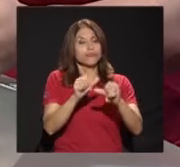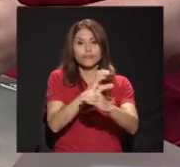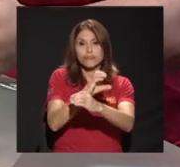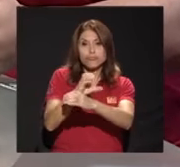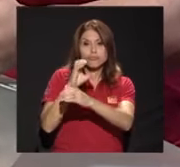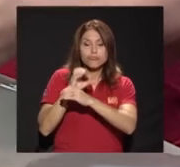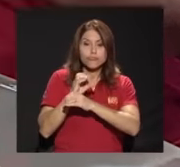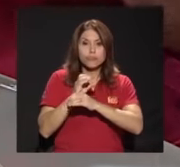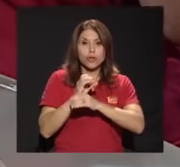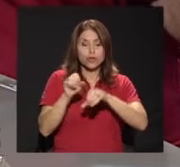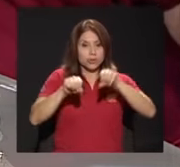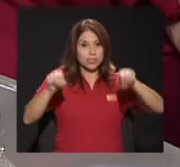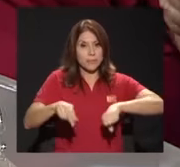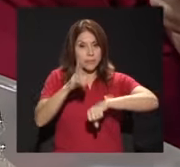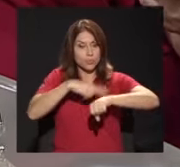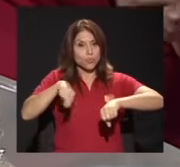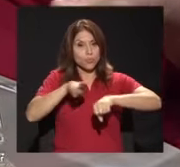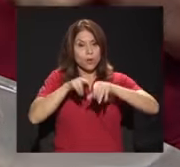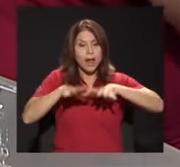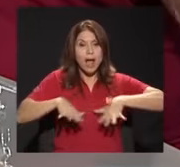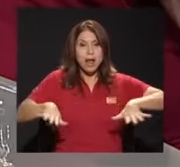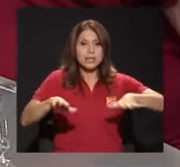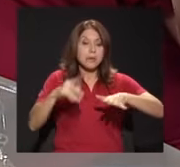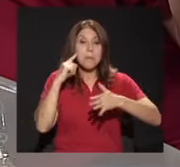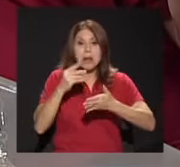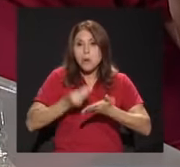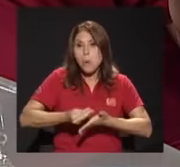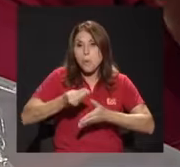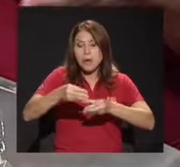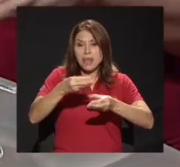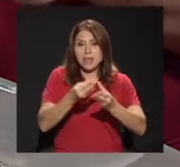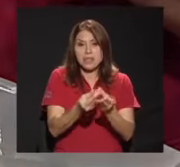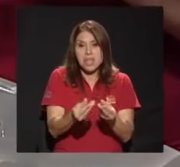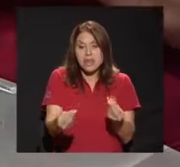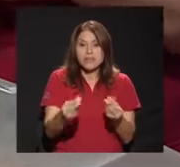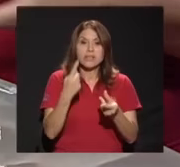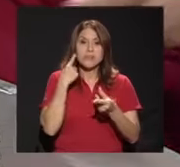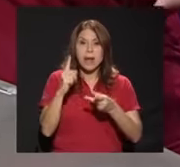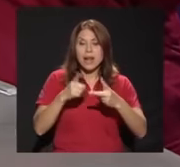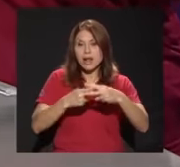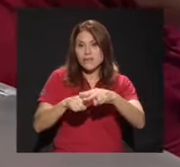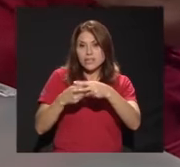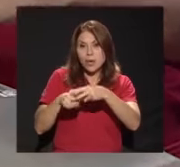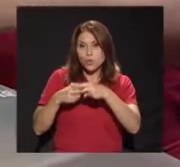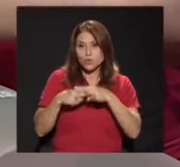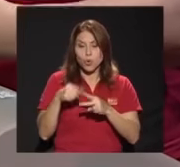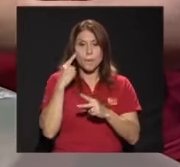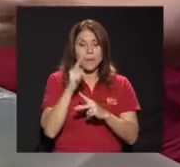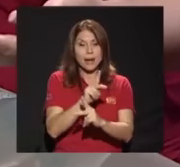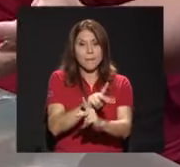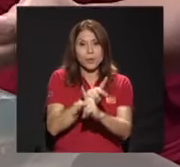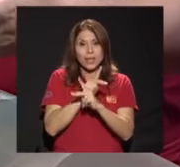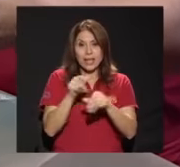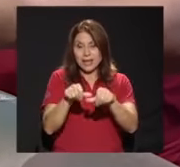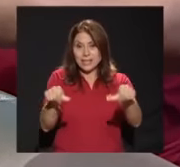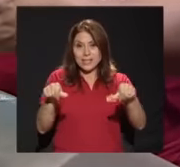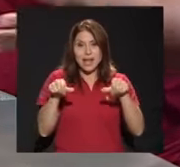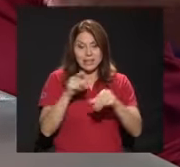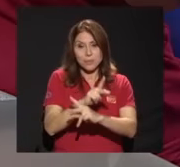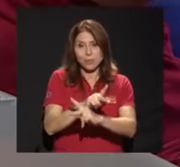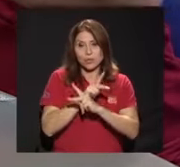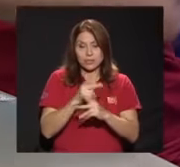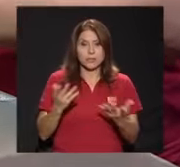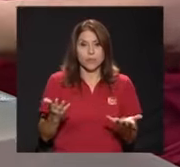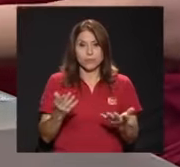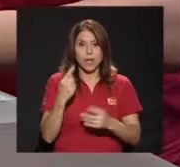producen esa agua, ¿verdad? Para compra de tierras, para restauración, para proteger, valga la redundancia, las áreas de protección, ¿verdad?